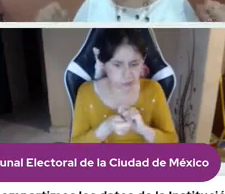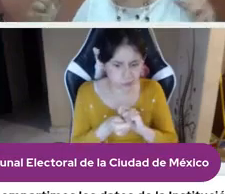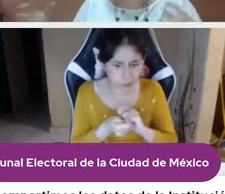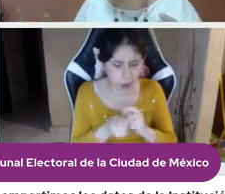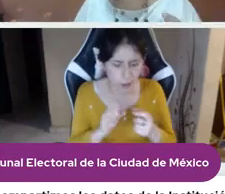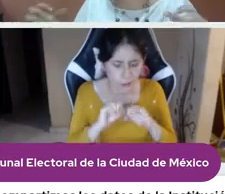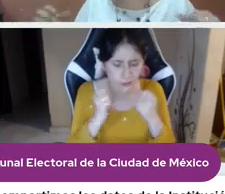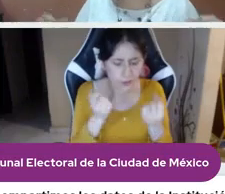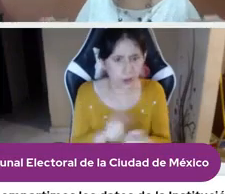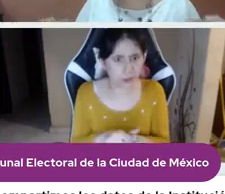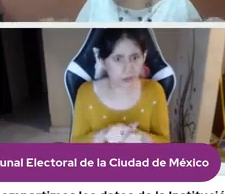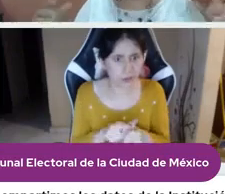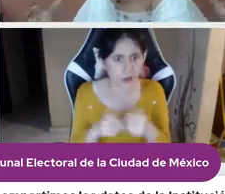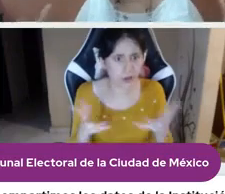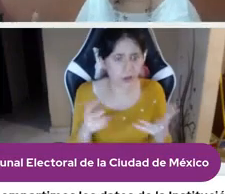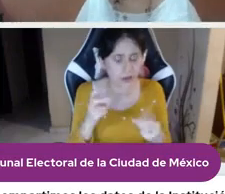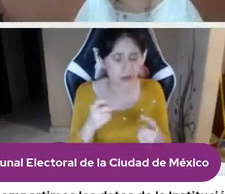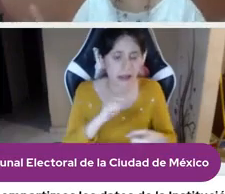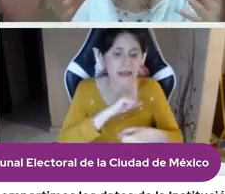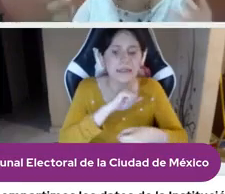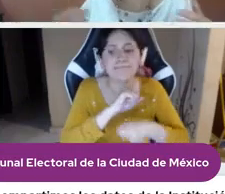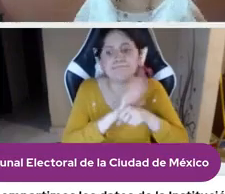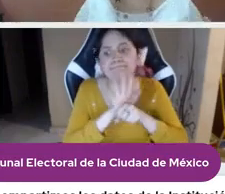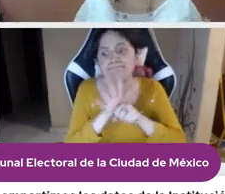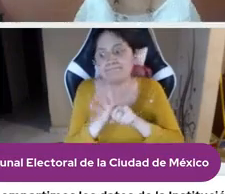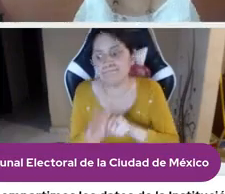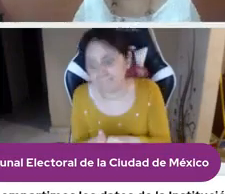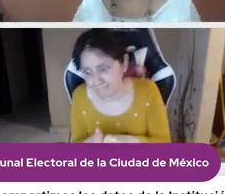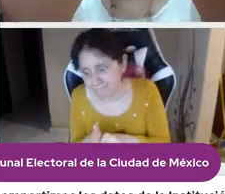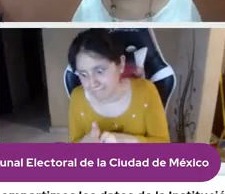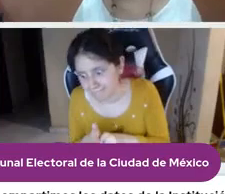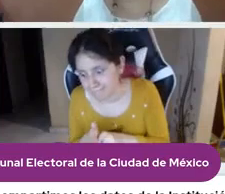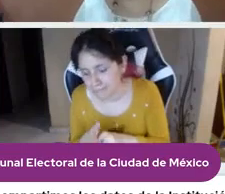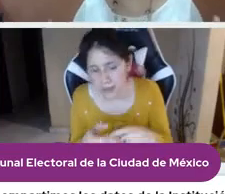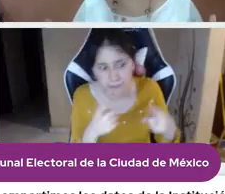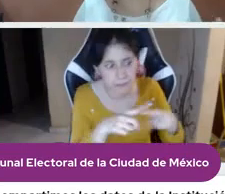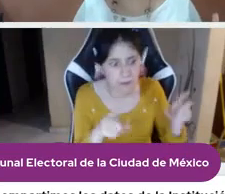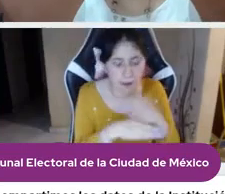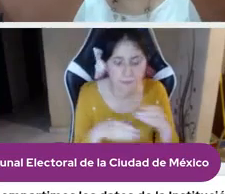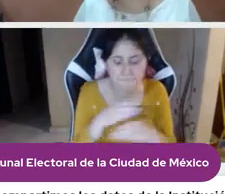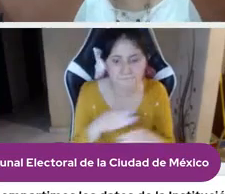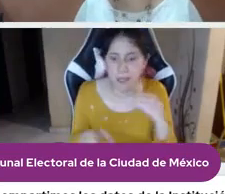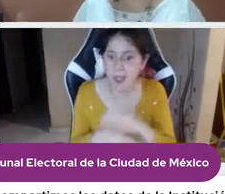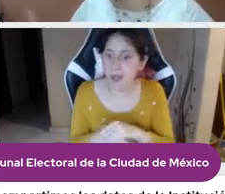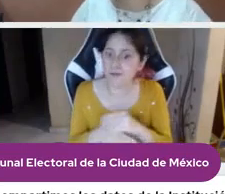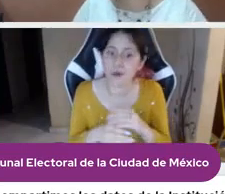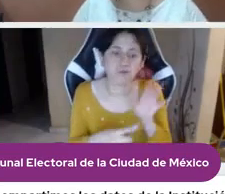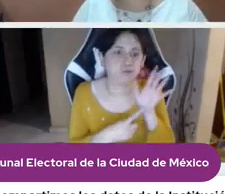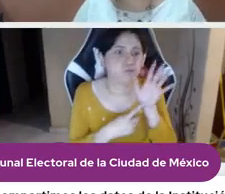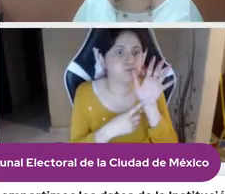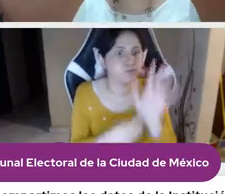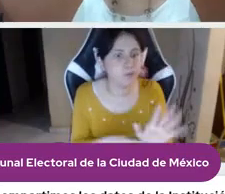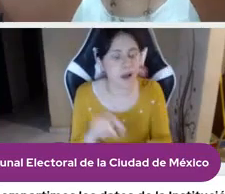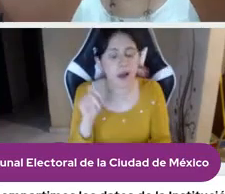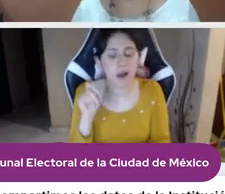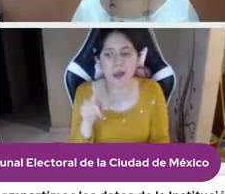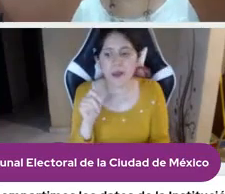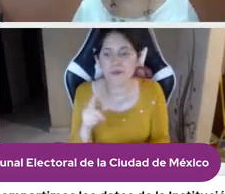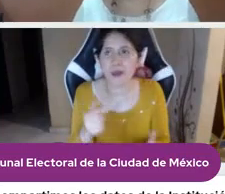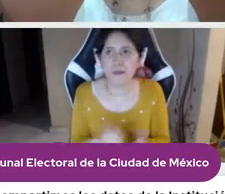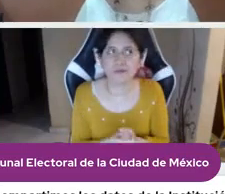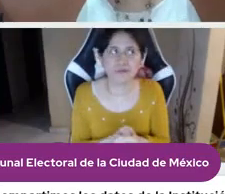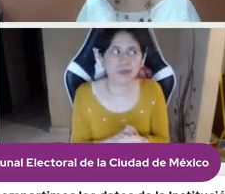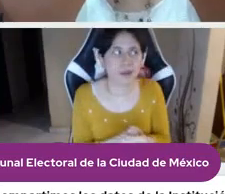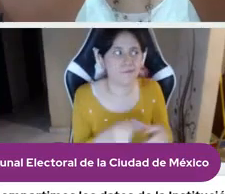donde la pandemia no solo nos mostró condiciones diversas, sino también nos provocó